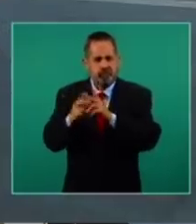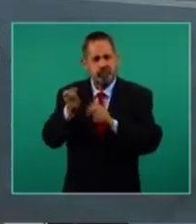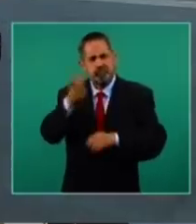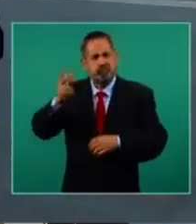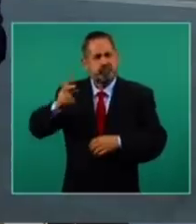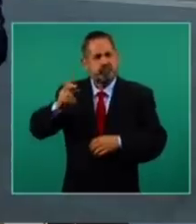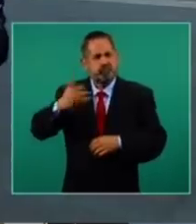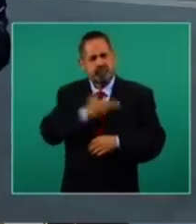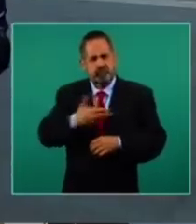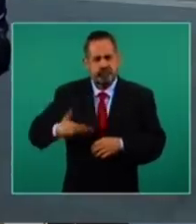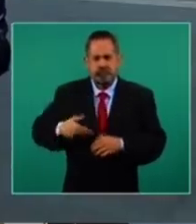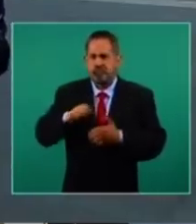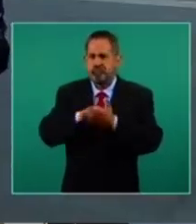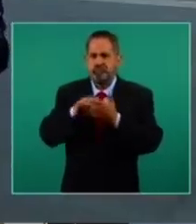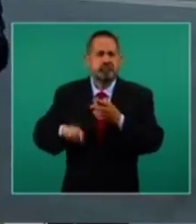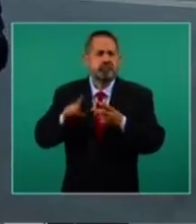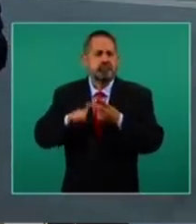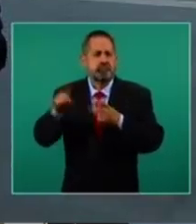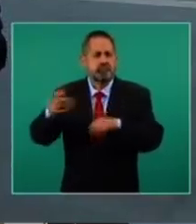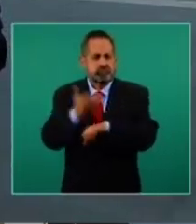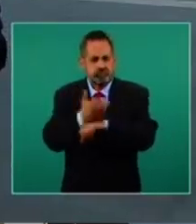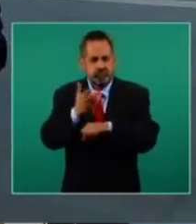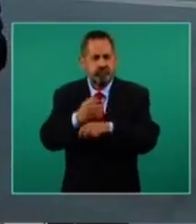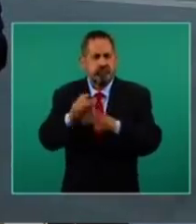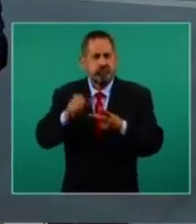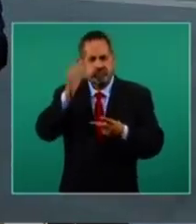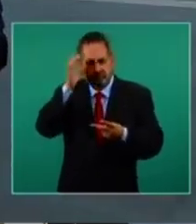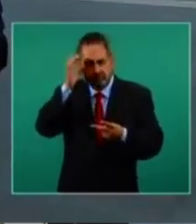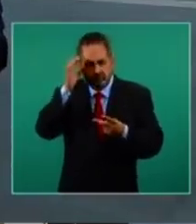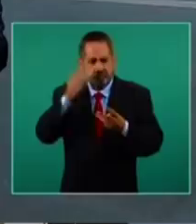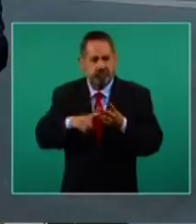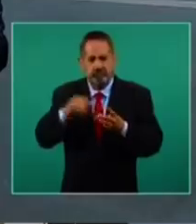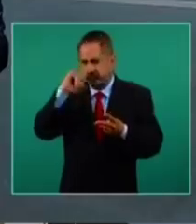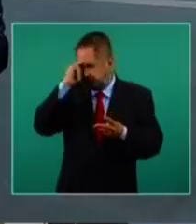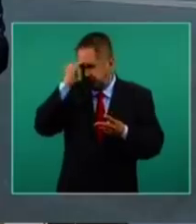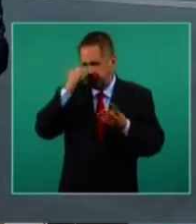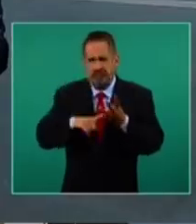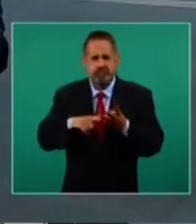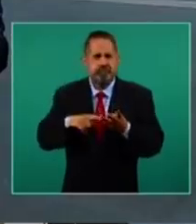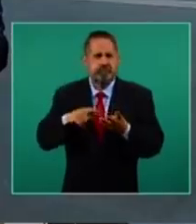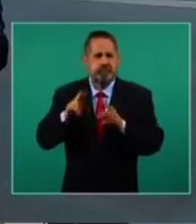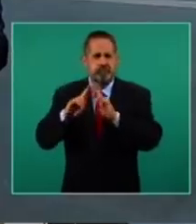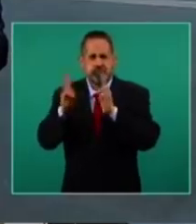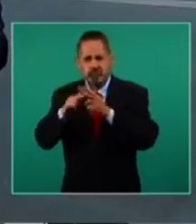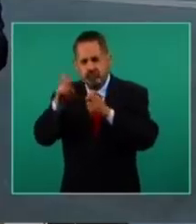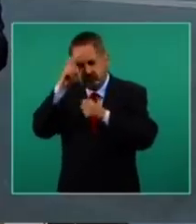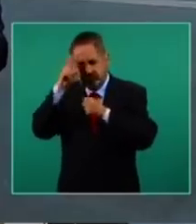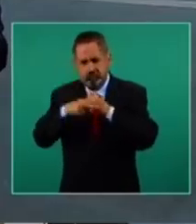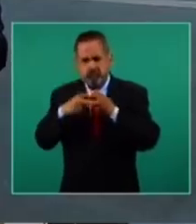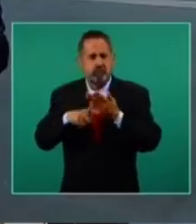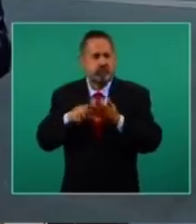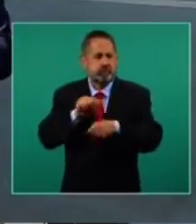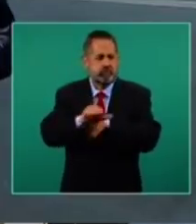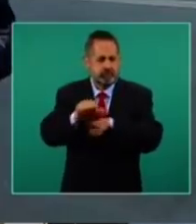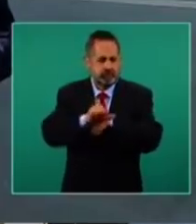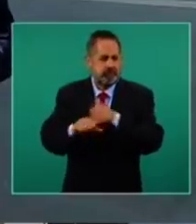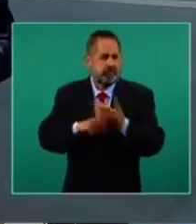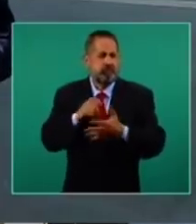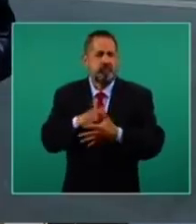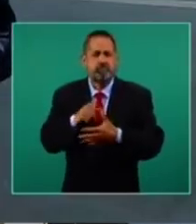de Estado, como son Estados Unidos, China, India, la Unión Europea, Argentina,